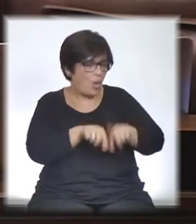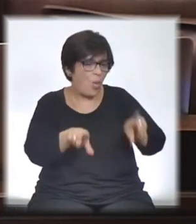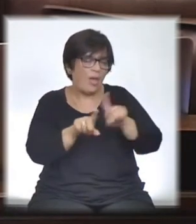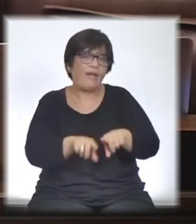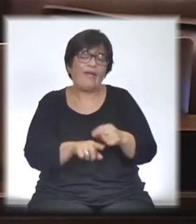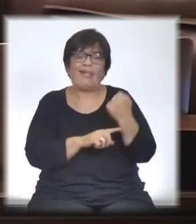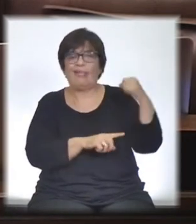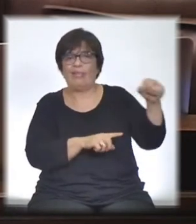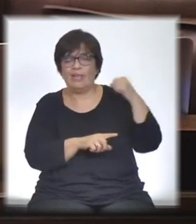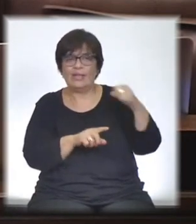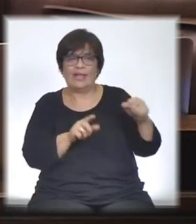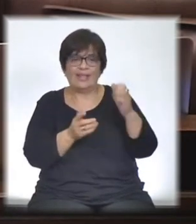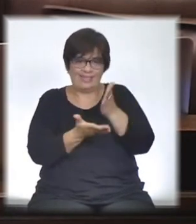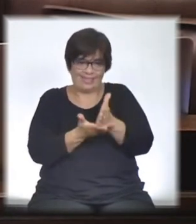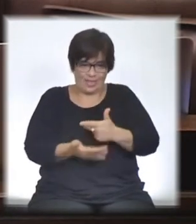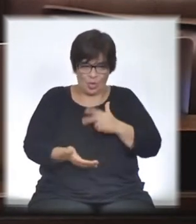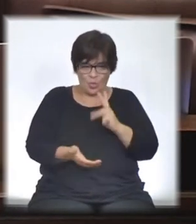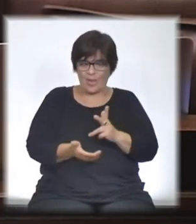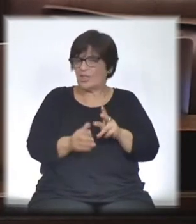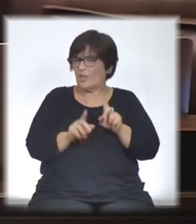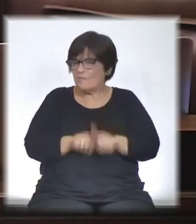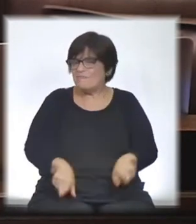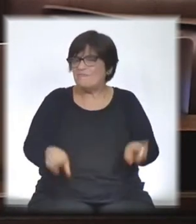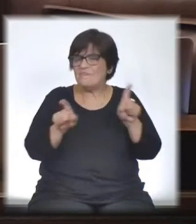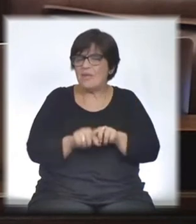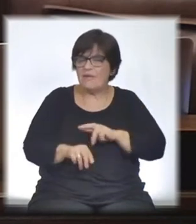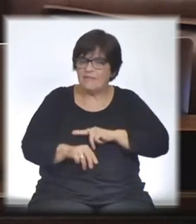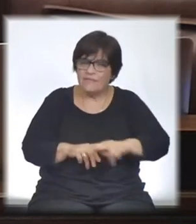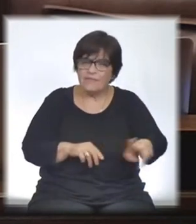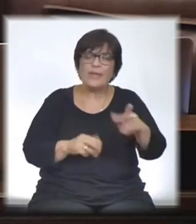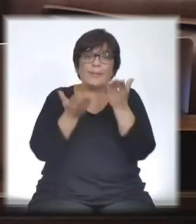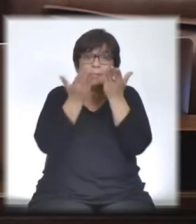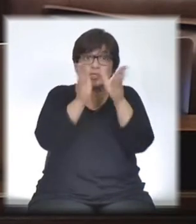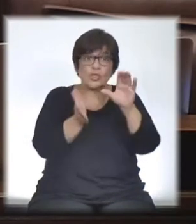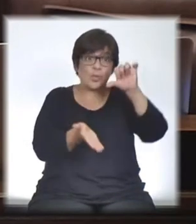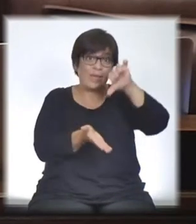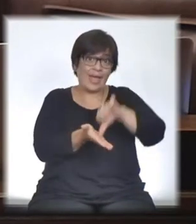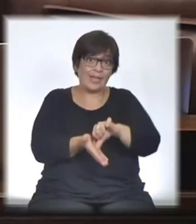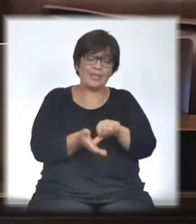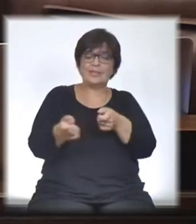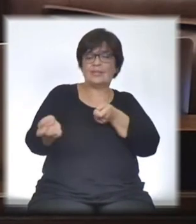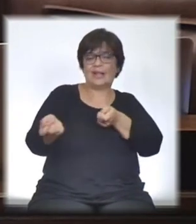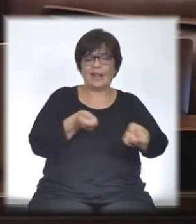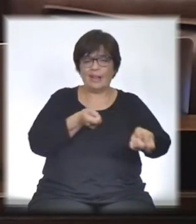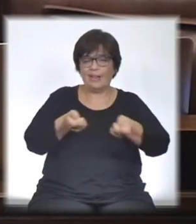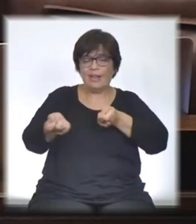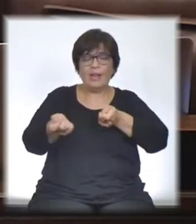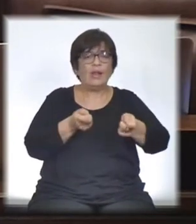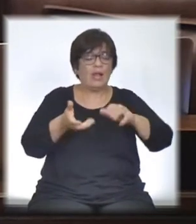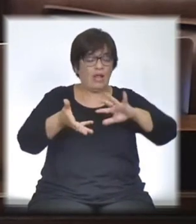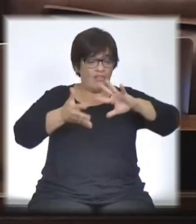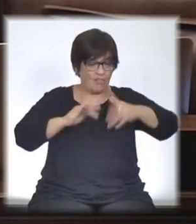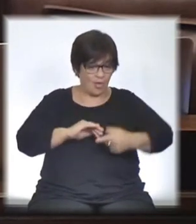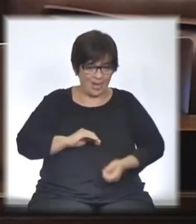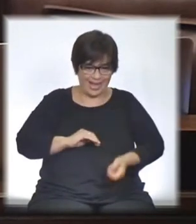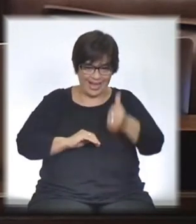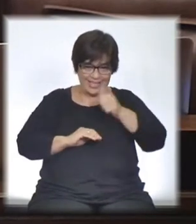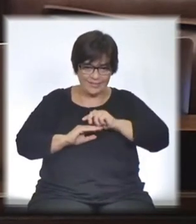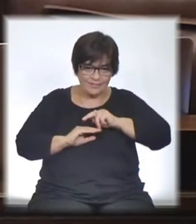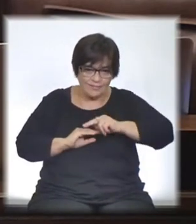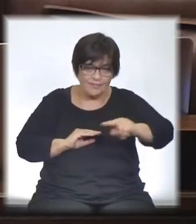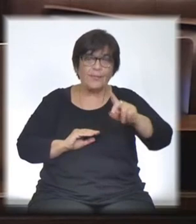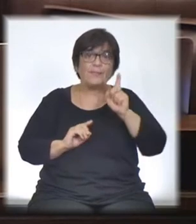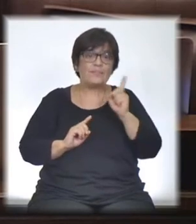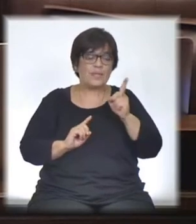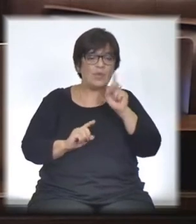violación sistemática de los derechos humanos. El país comenzó un proceso de gobernar bajo un régimen casi permanente de